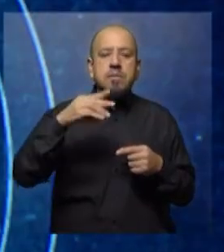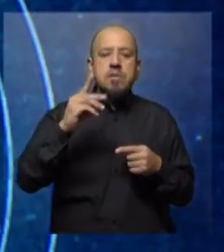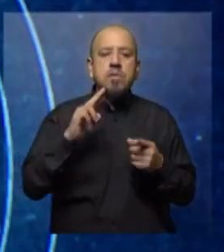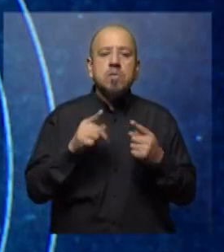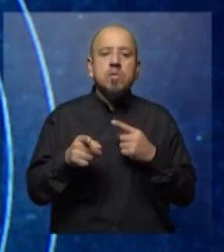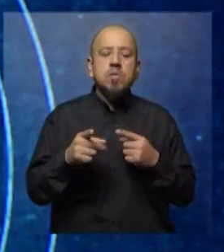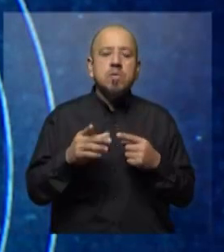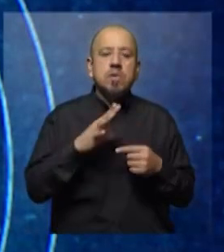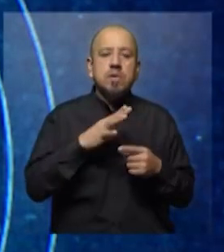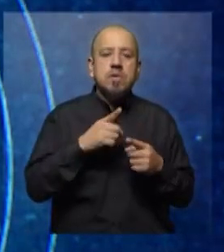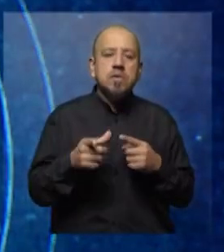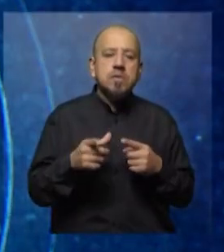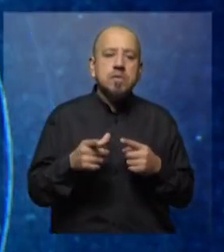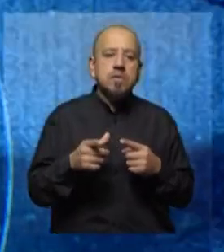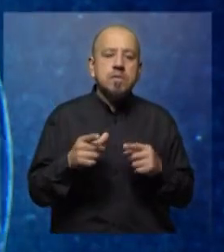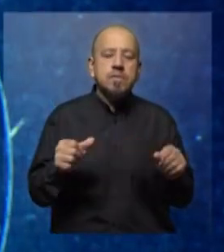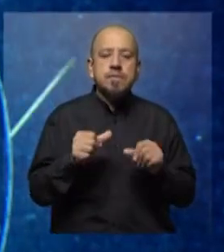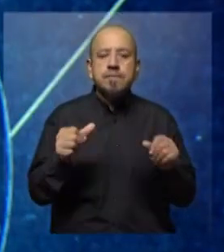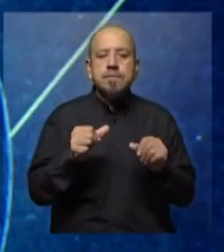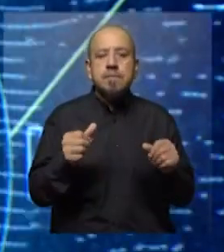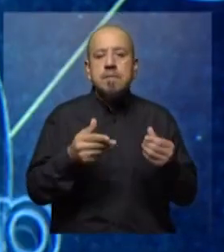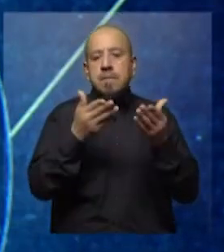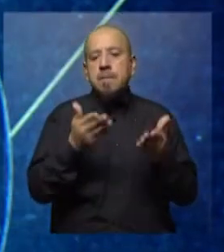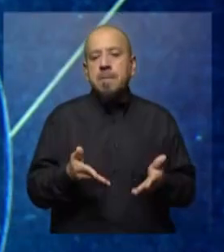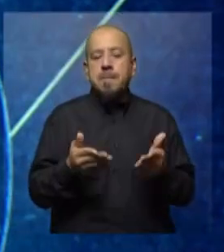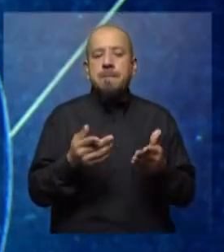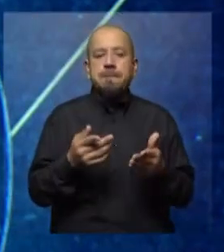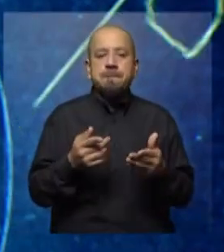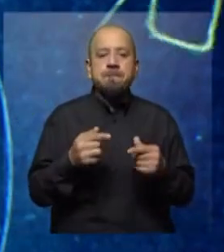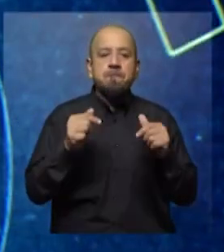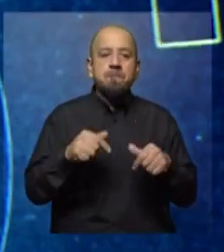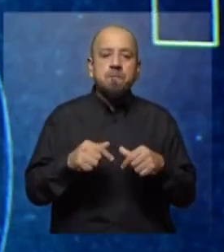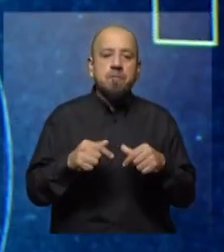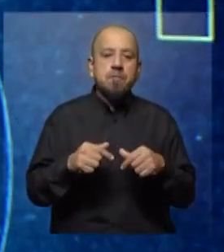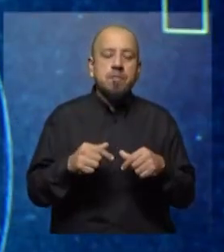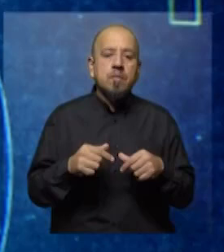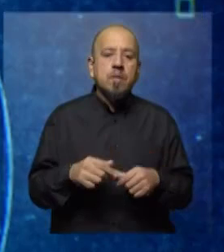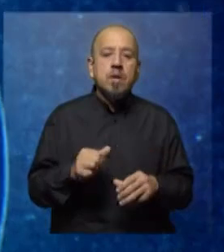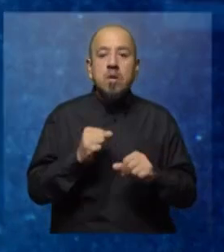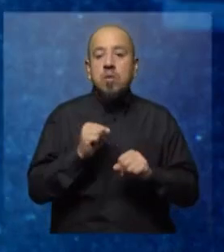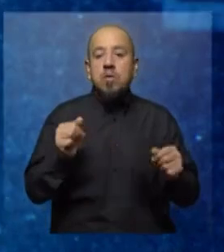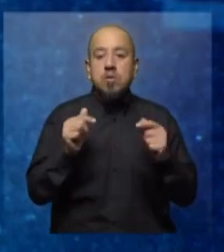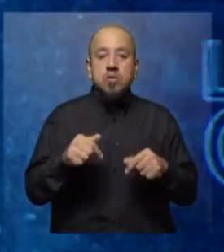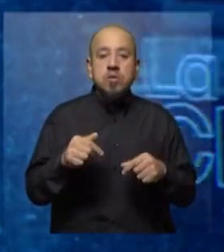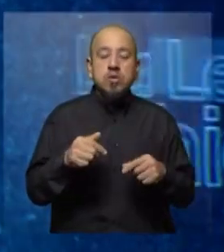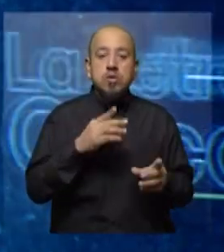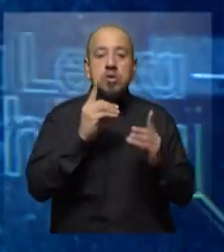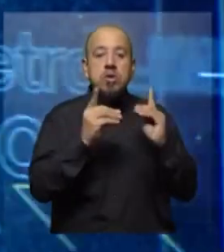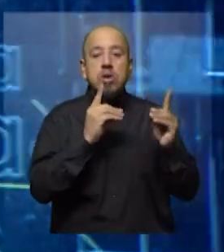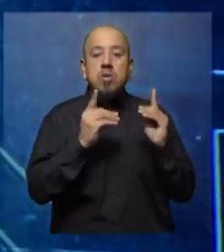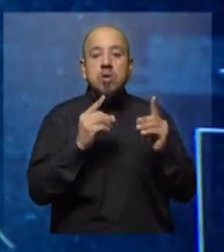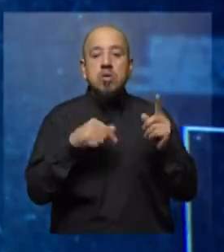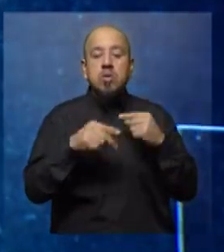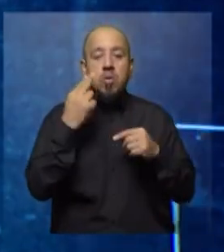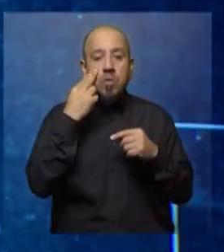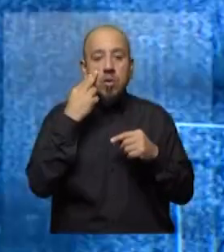hace de su figura una figura que al día de hoy puede perfectamente dialogar con los